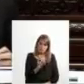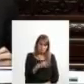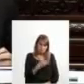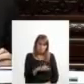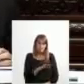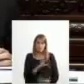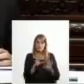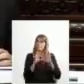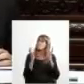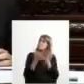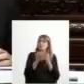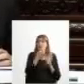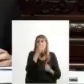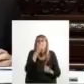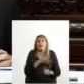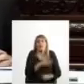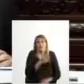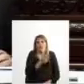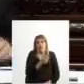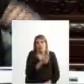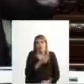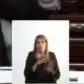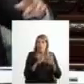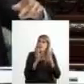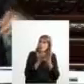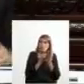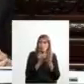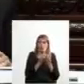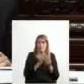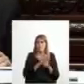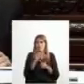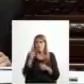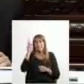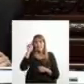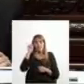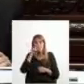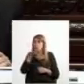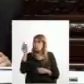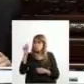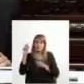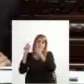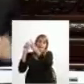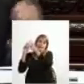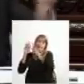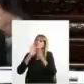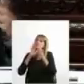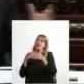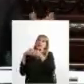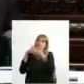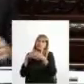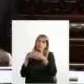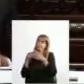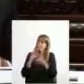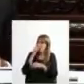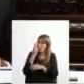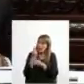en el mundo. Y el mejor arroz. Y no puede entrar a Perú porque hay un tratado de libre comercio con Estados Unidos que lo deja fuera del